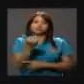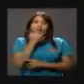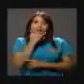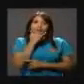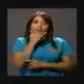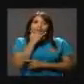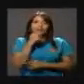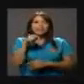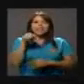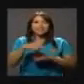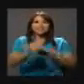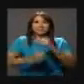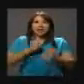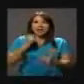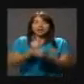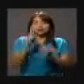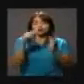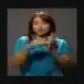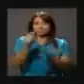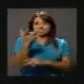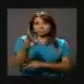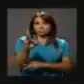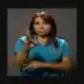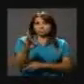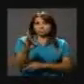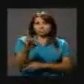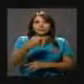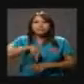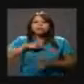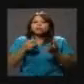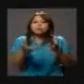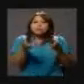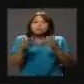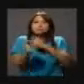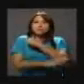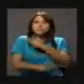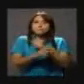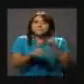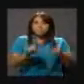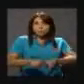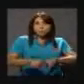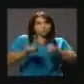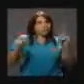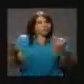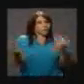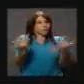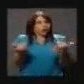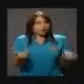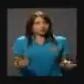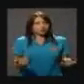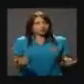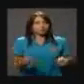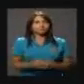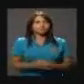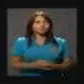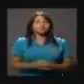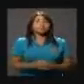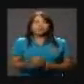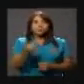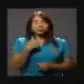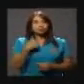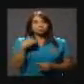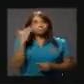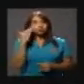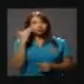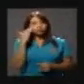año 2018 que queremos una patria muy distinta a la que nosotros tenemos. No me cabe la menor